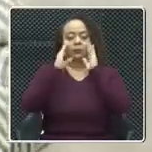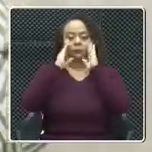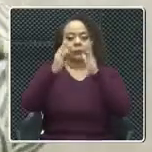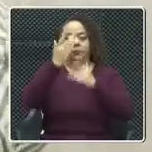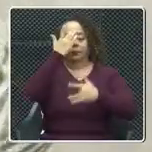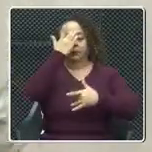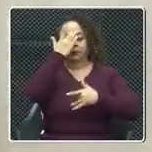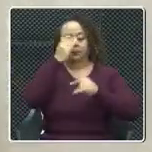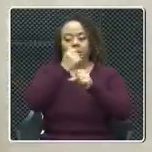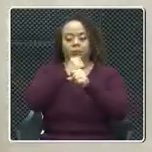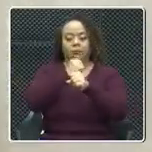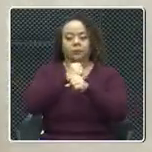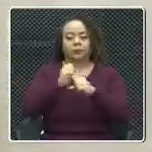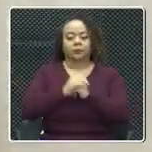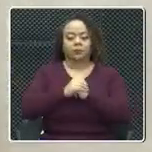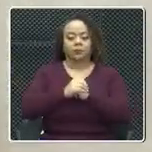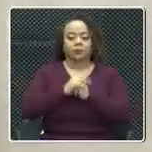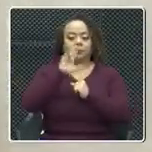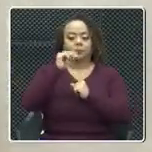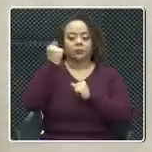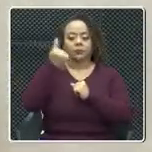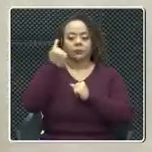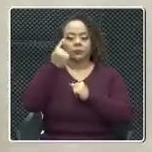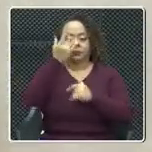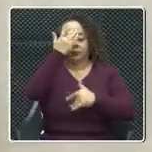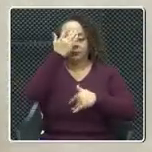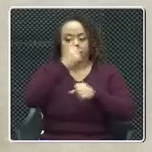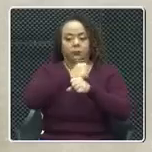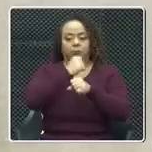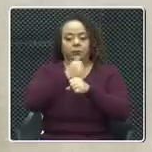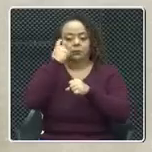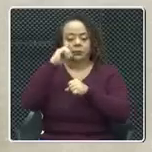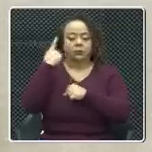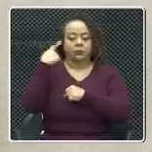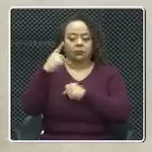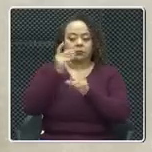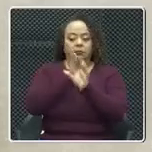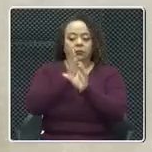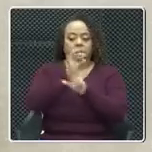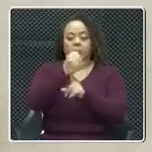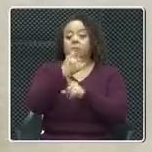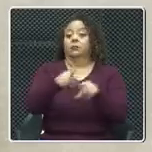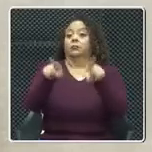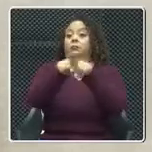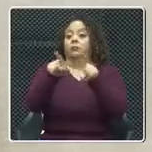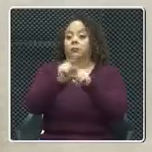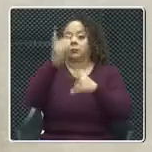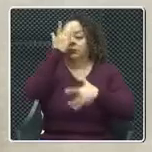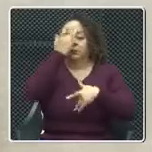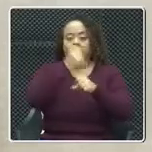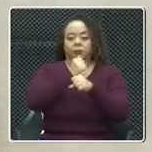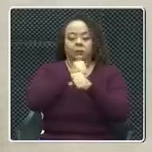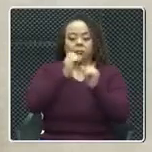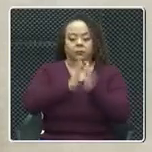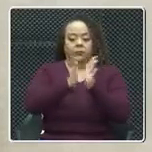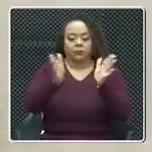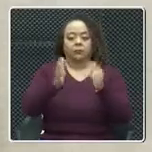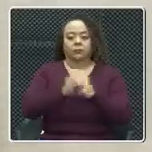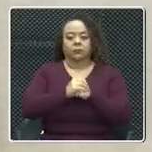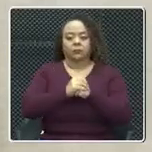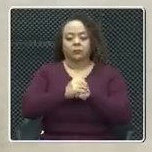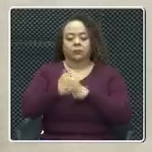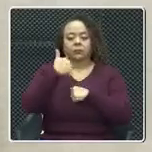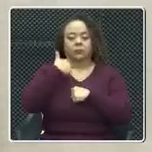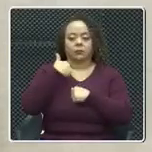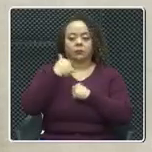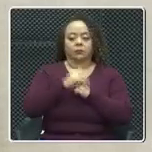de enfermedades laborales, no solamente enfermedades laborales por riesgo psicosocial, sino enfermedades laborales en general, uh-huh. ¿verdad?